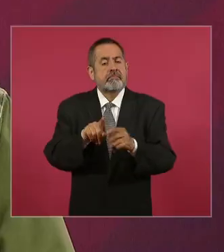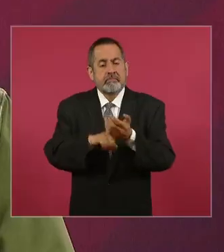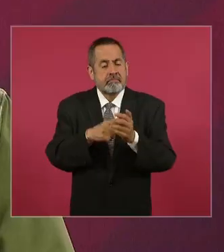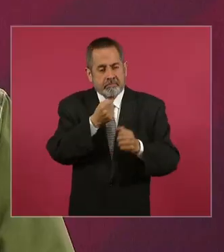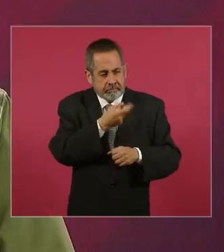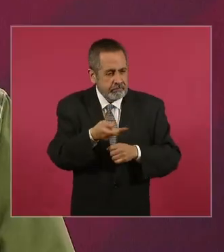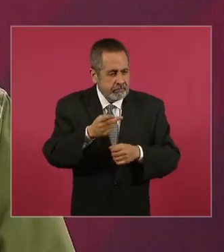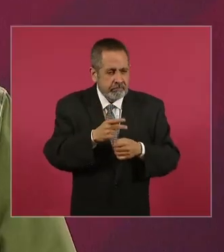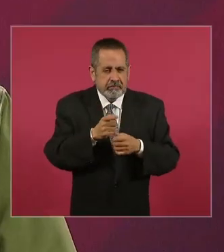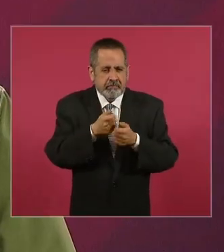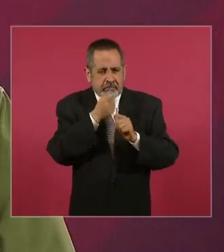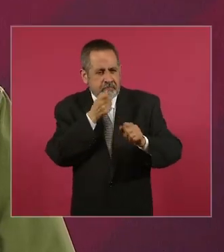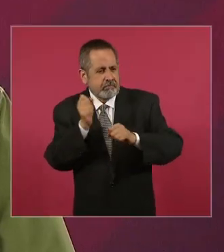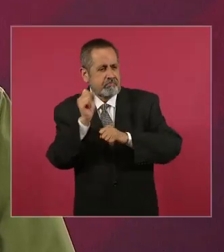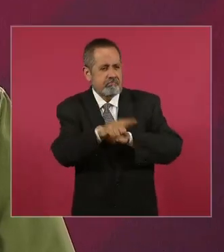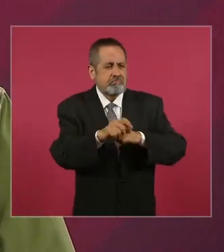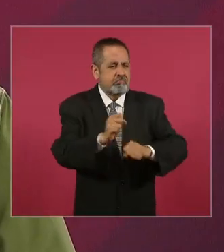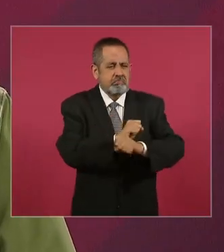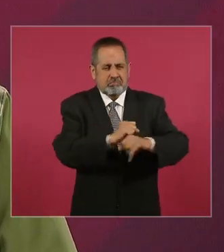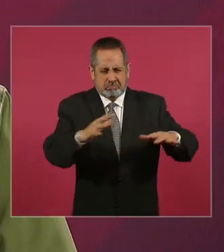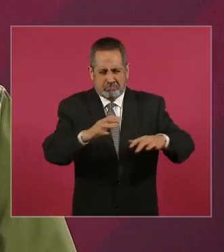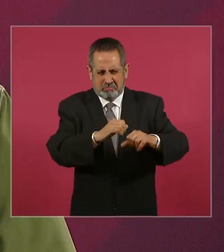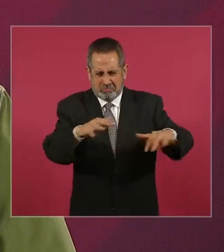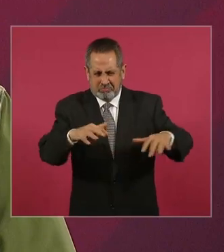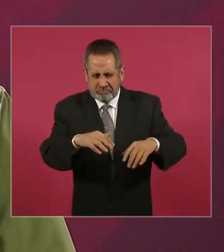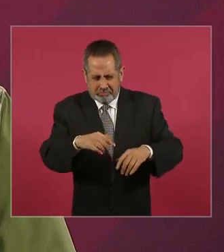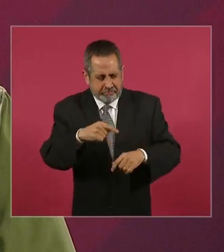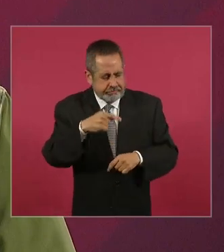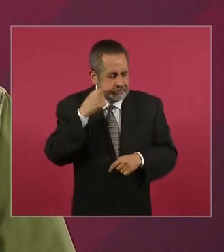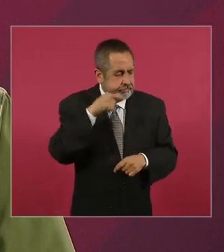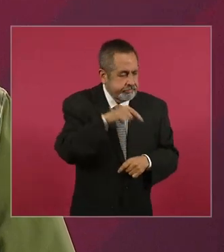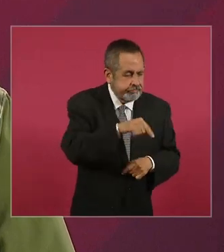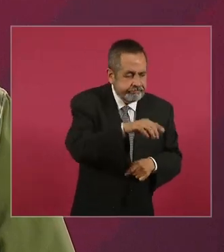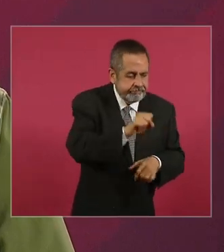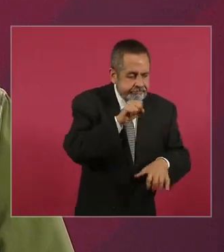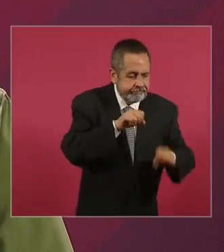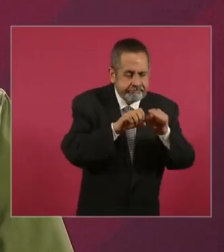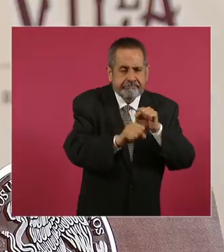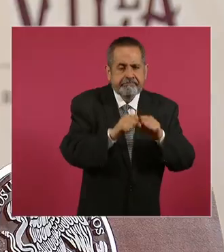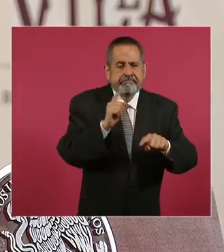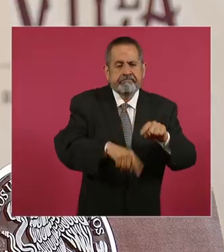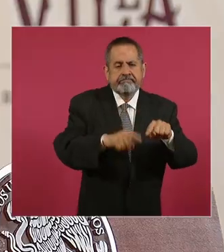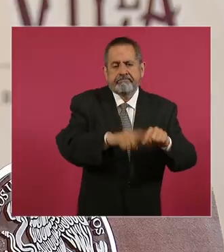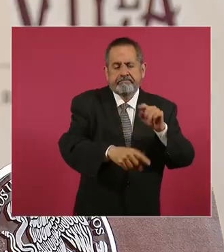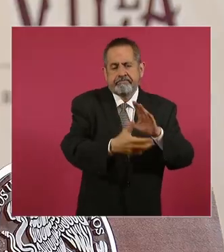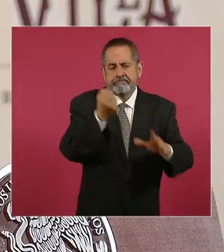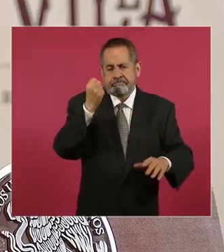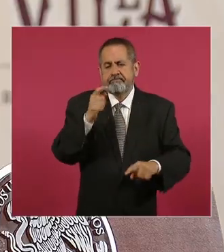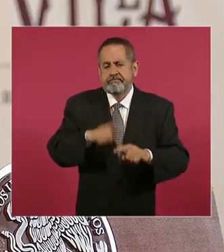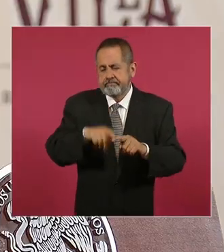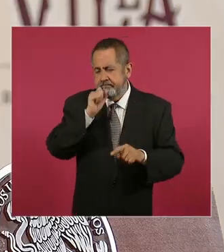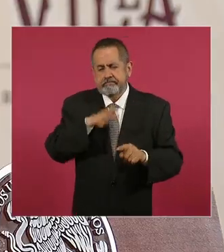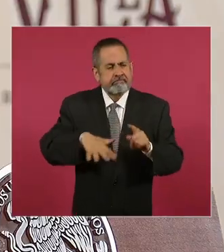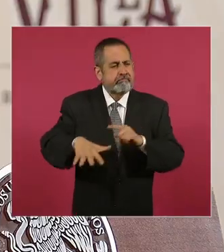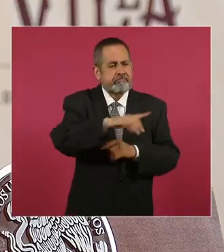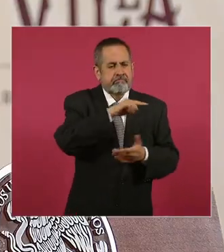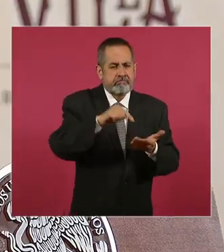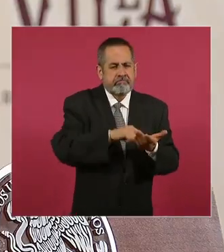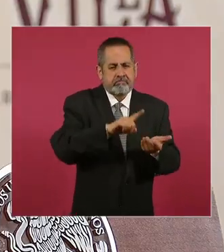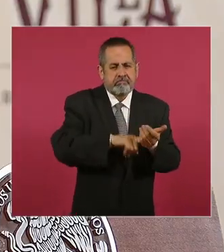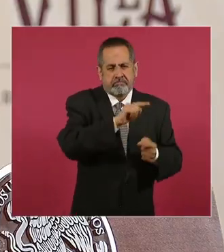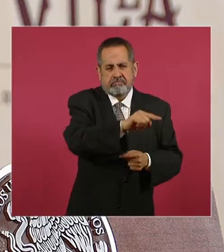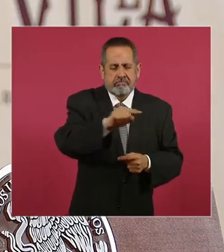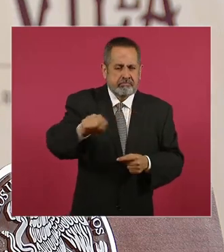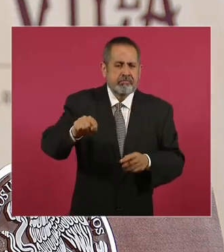artefactos explosivos improvisados que también se han asegurado en todo lo que se hace